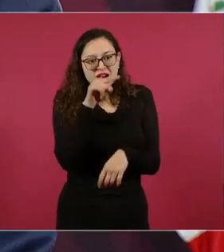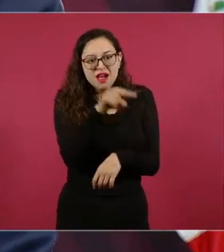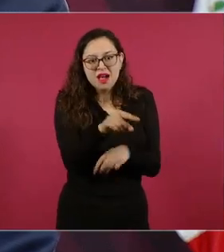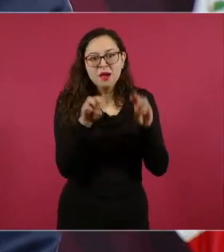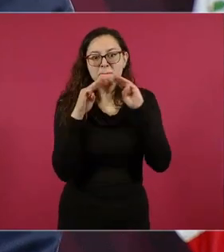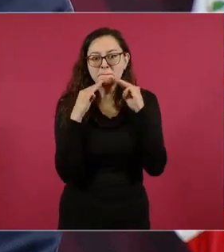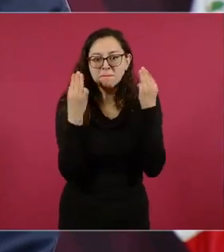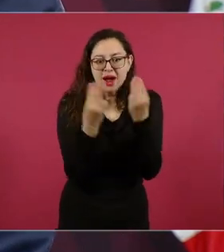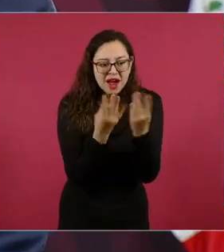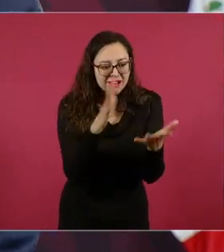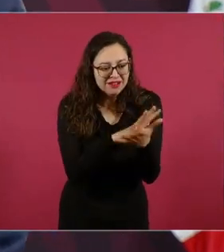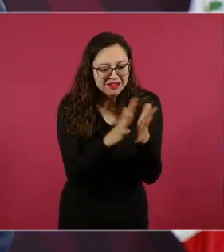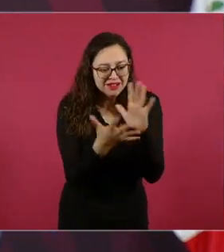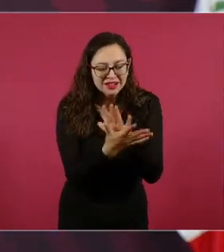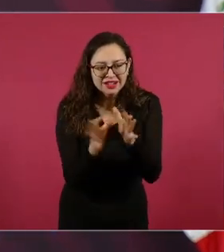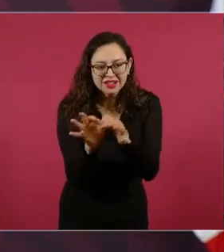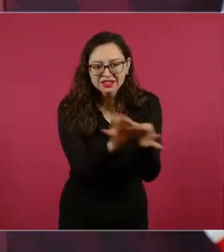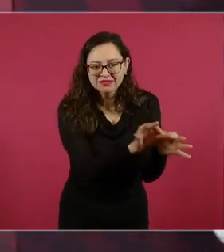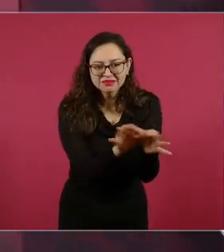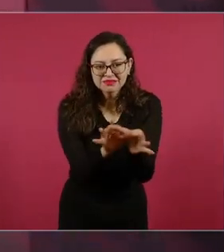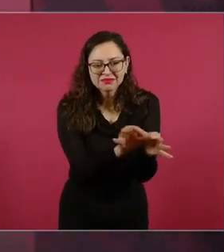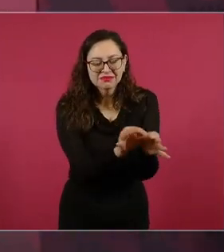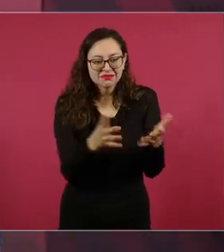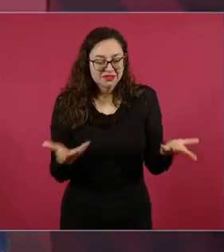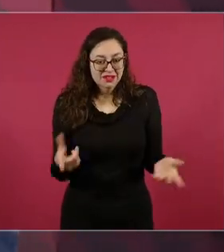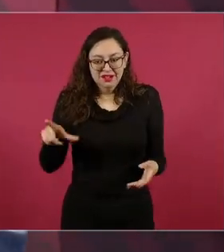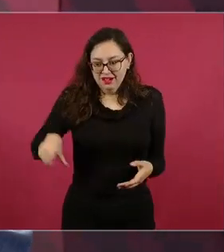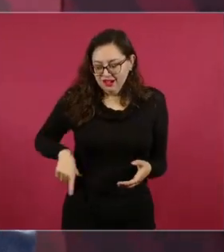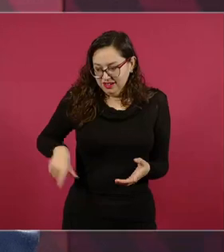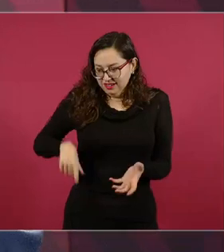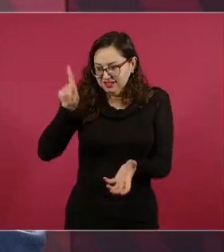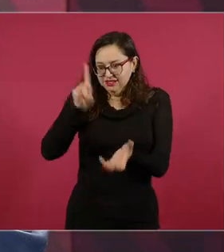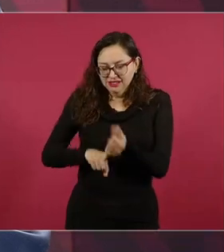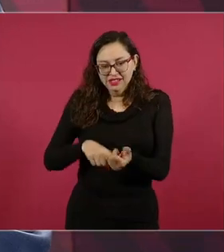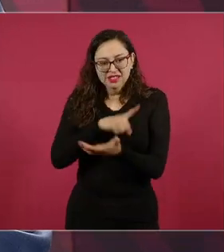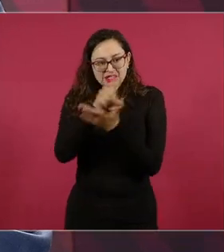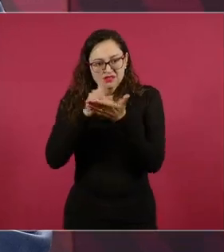se vivió en un narcogobierno,